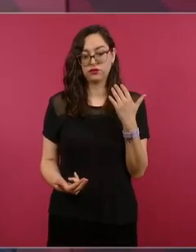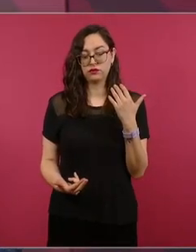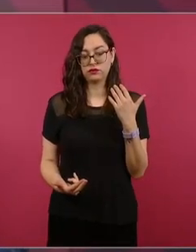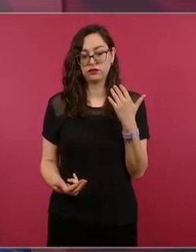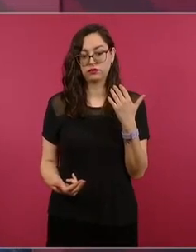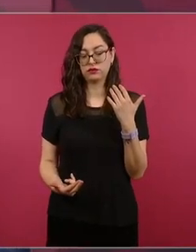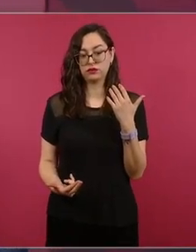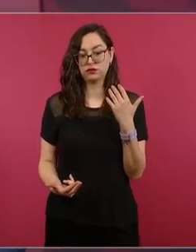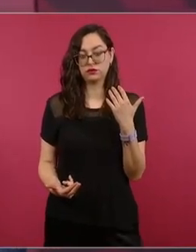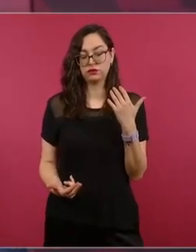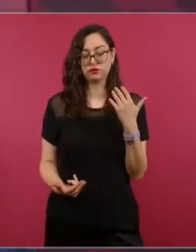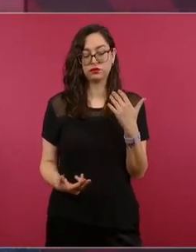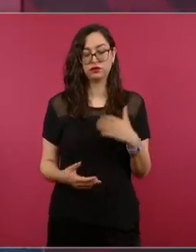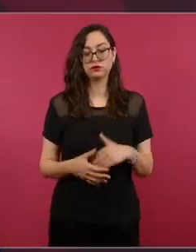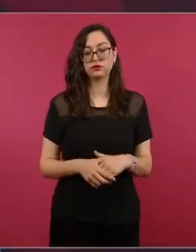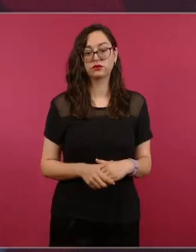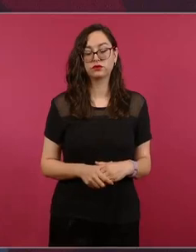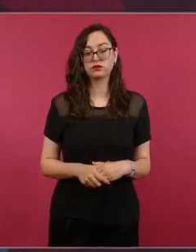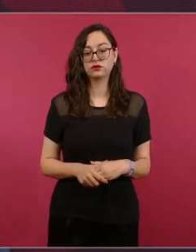Entonces, hay quienes